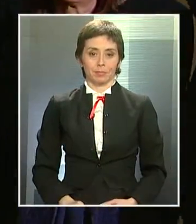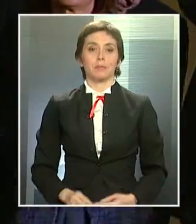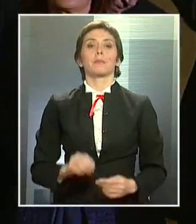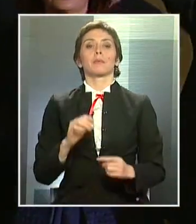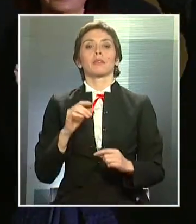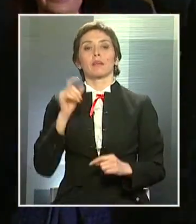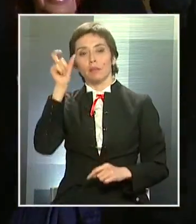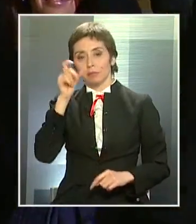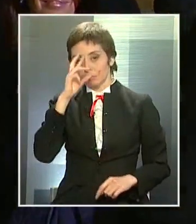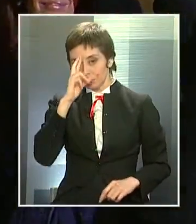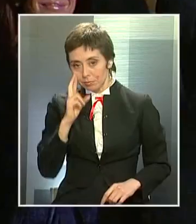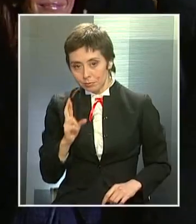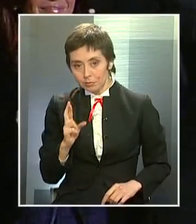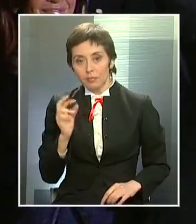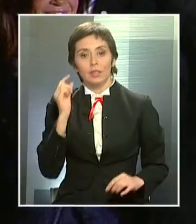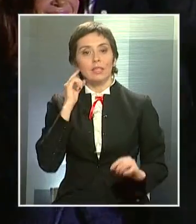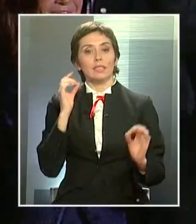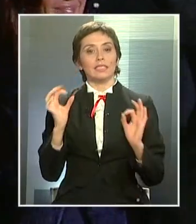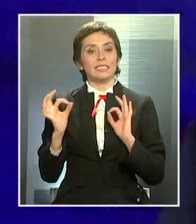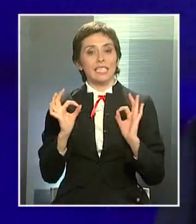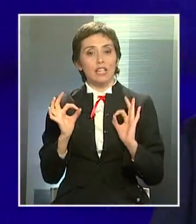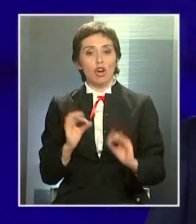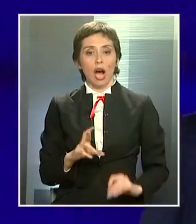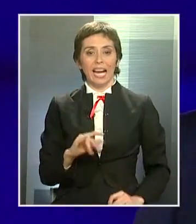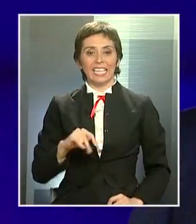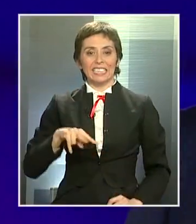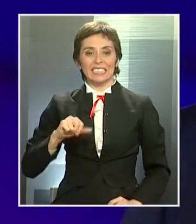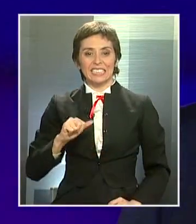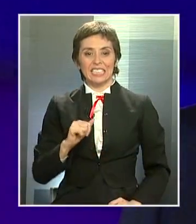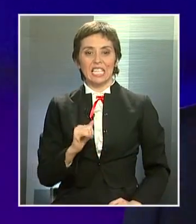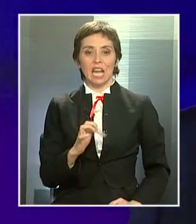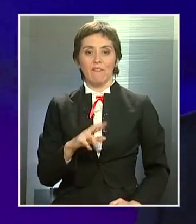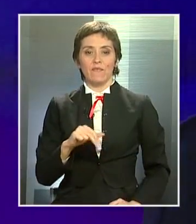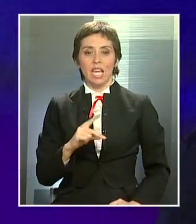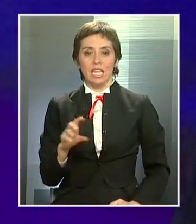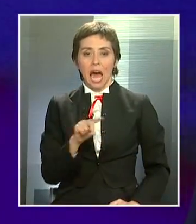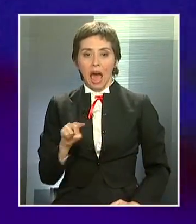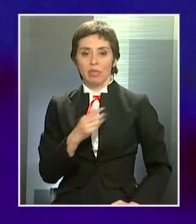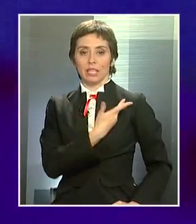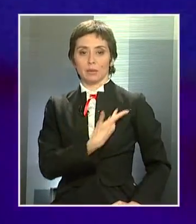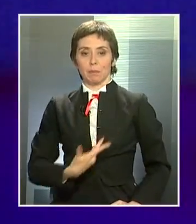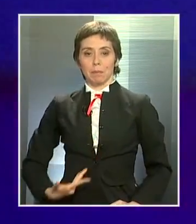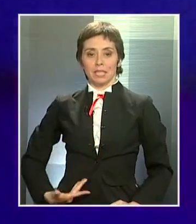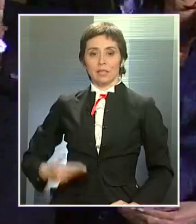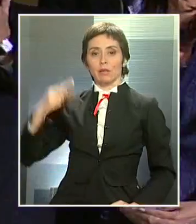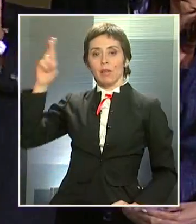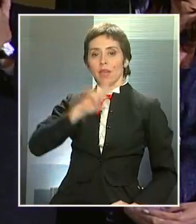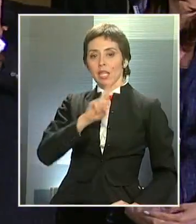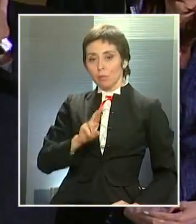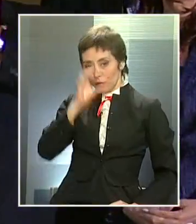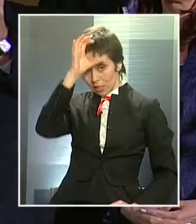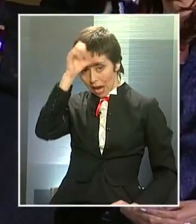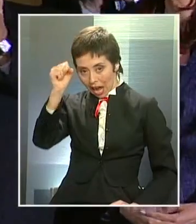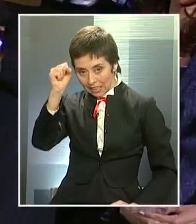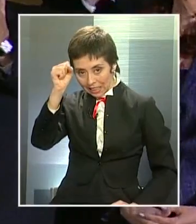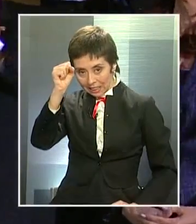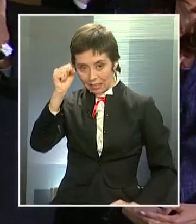La excelentísima señora Cristina Fernández, presidenta de la República Argentina.